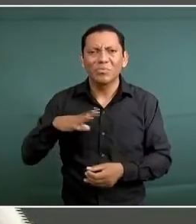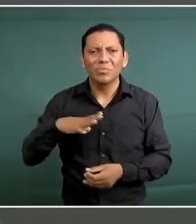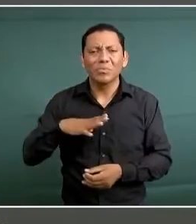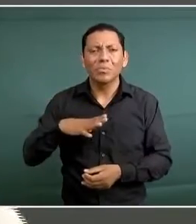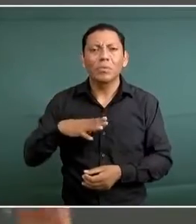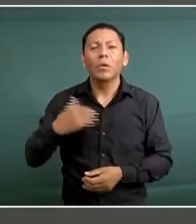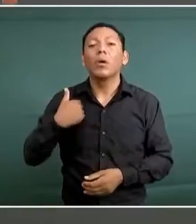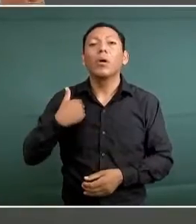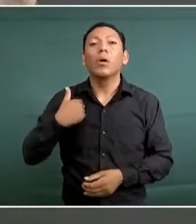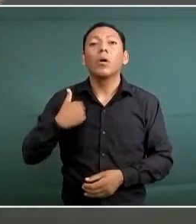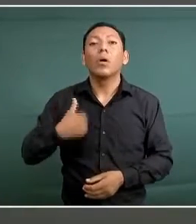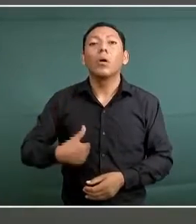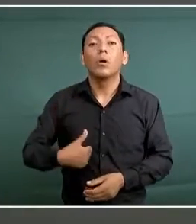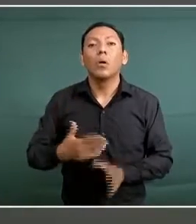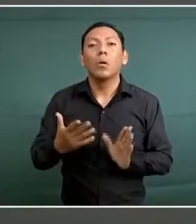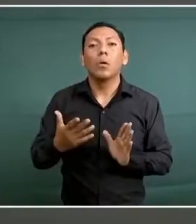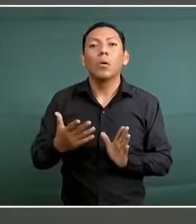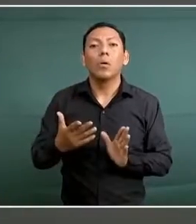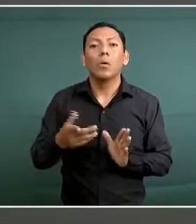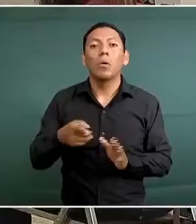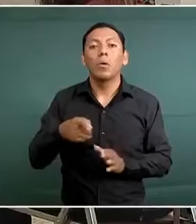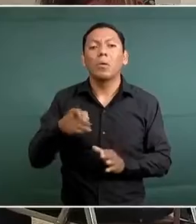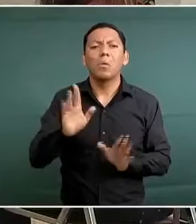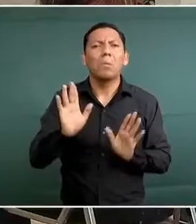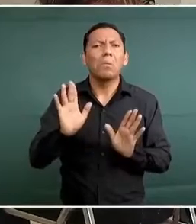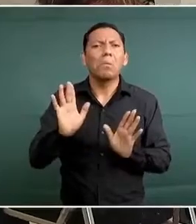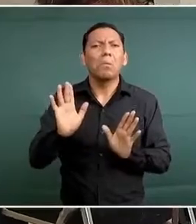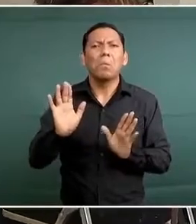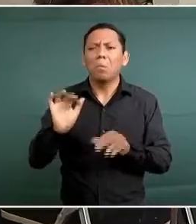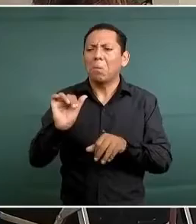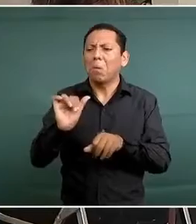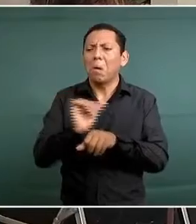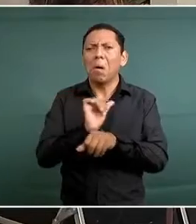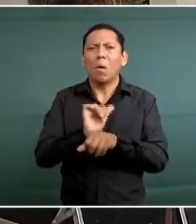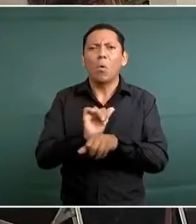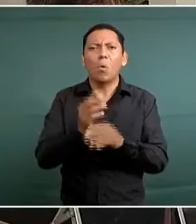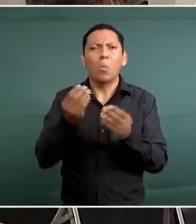ando o se estacionan no sé cuántas suburban